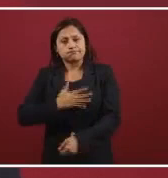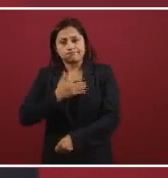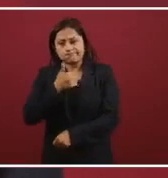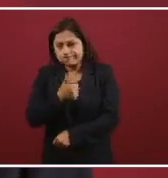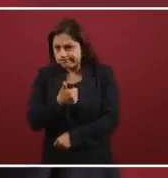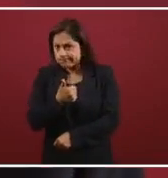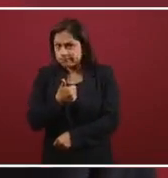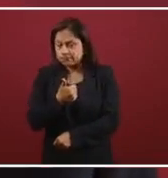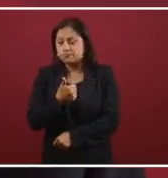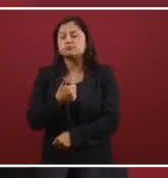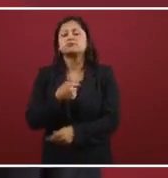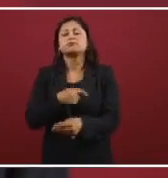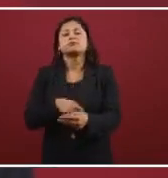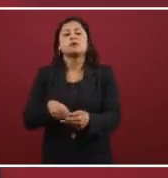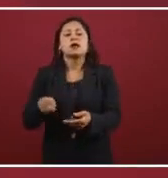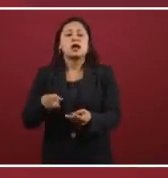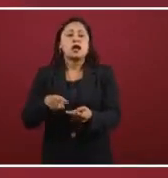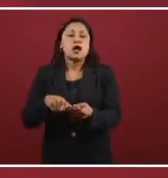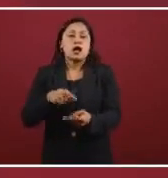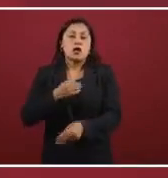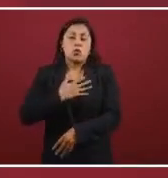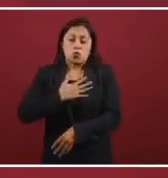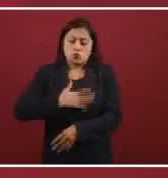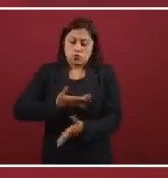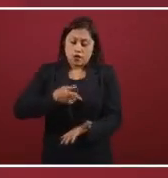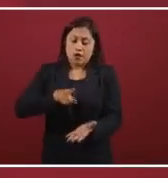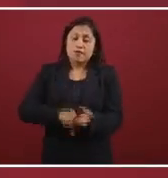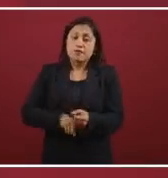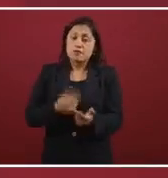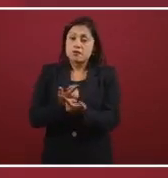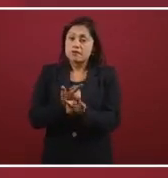haya justicia con libertades.